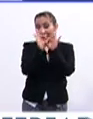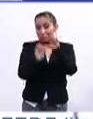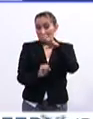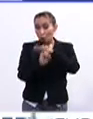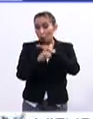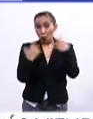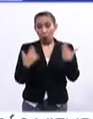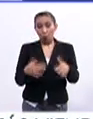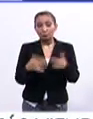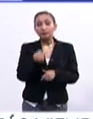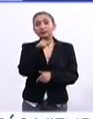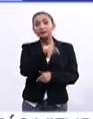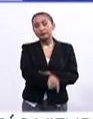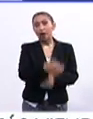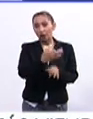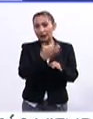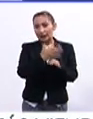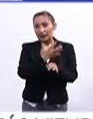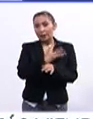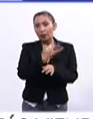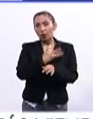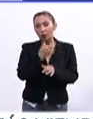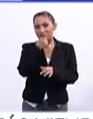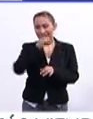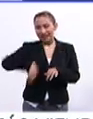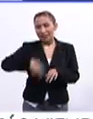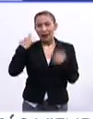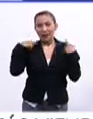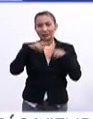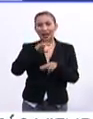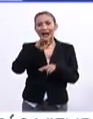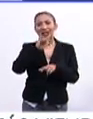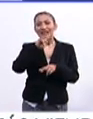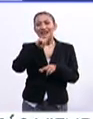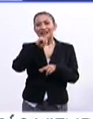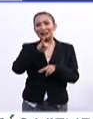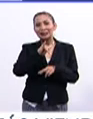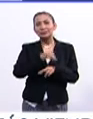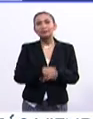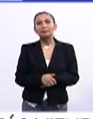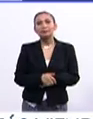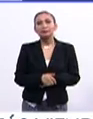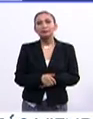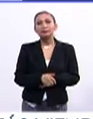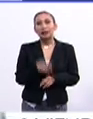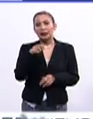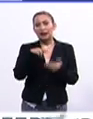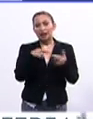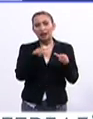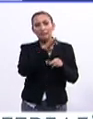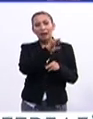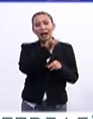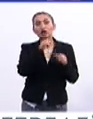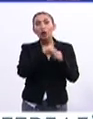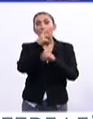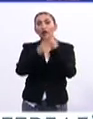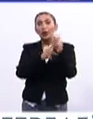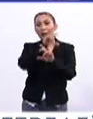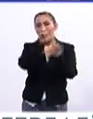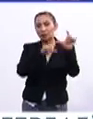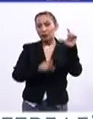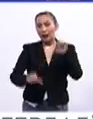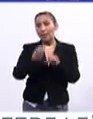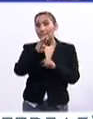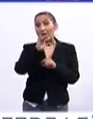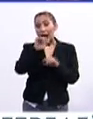medular. Actualmente se tiene, como comentaba la maestra Cristi, esta relación de becas a través del Programa Nacional de